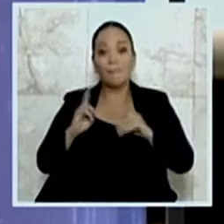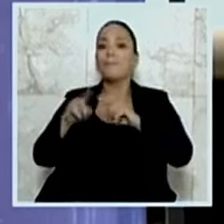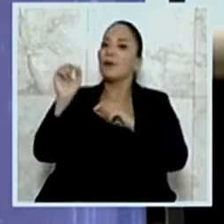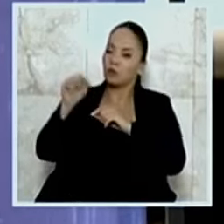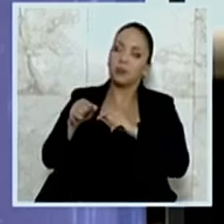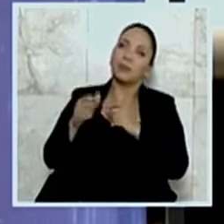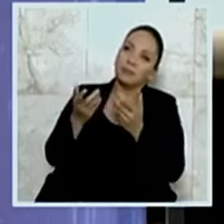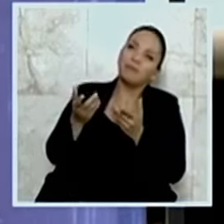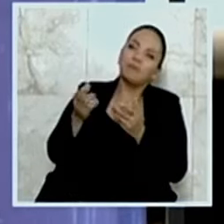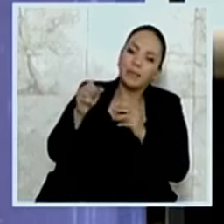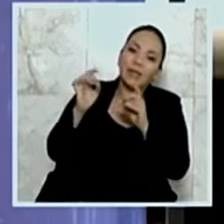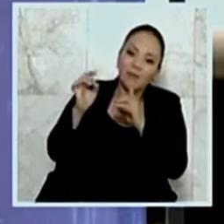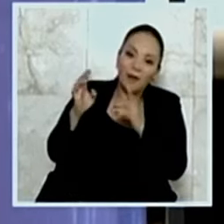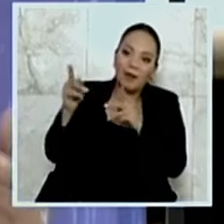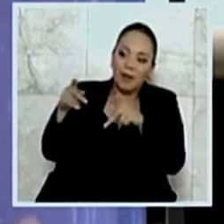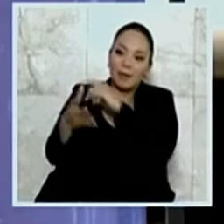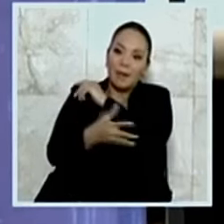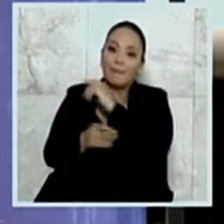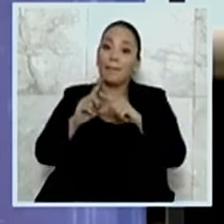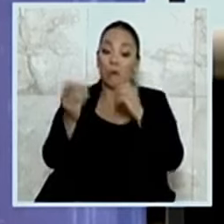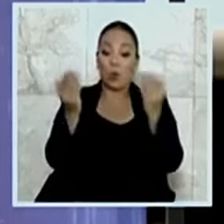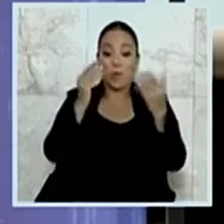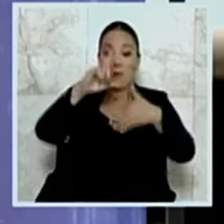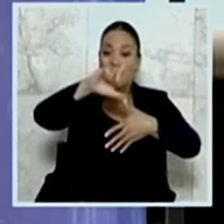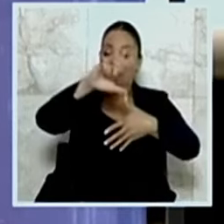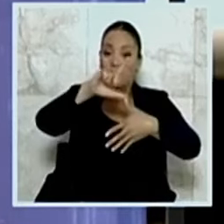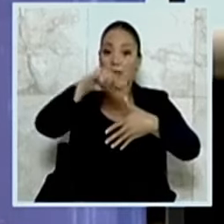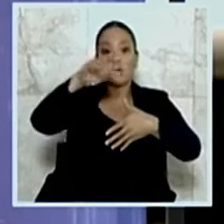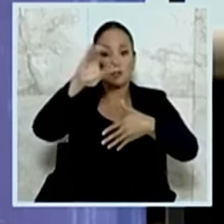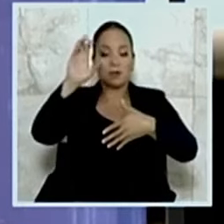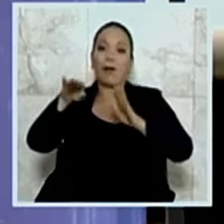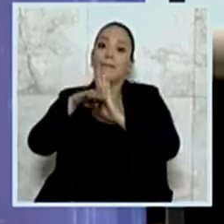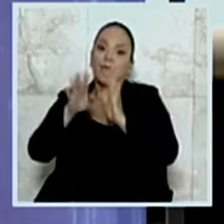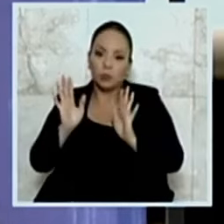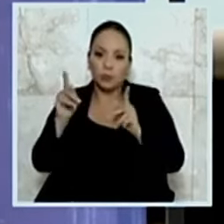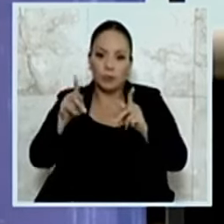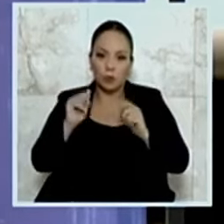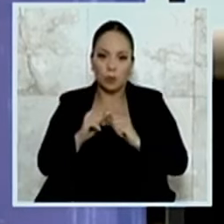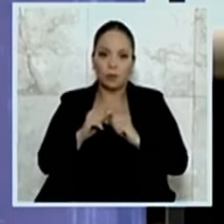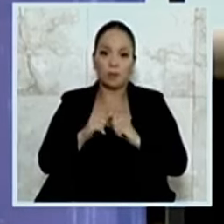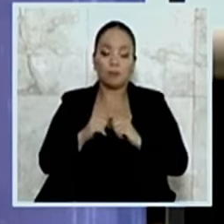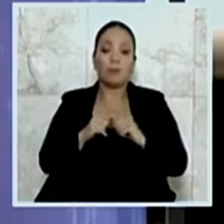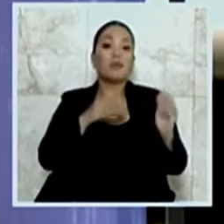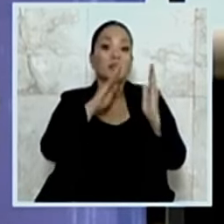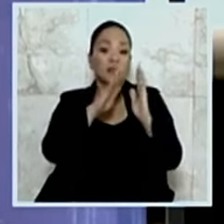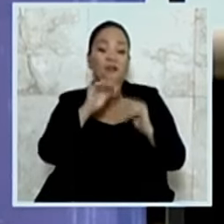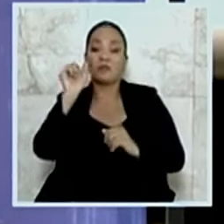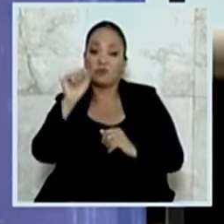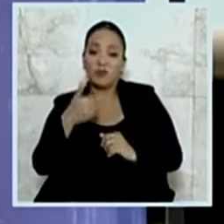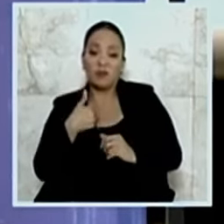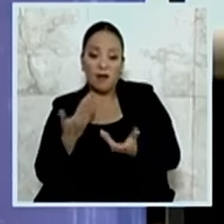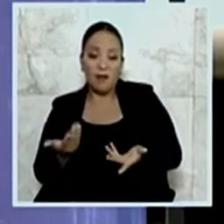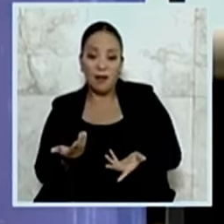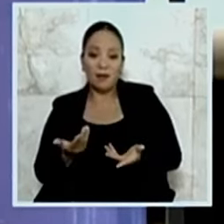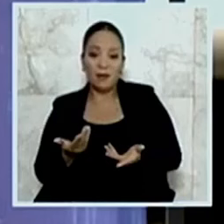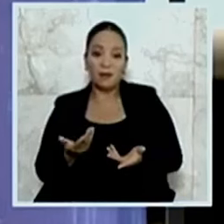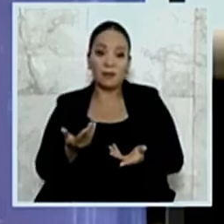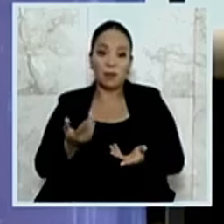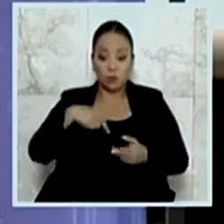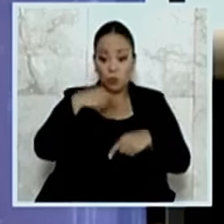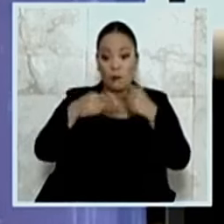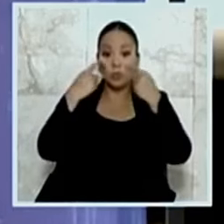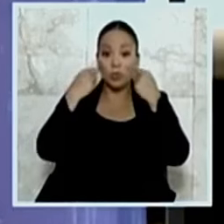Sid Gallup, donde ese número es de los menos ofensivos. Ofensivos, por supuesto, pero es de